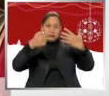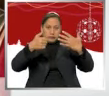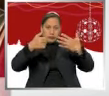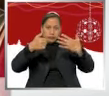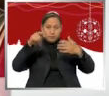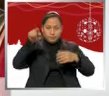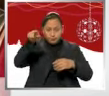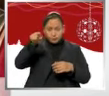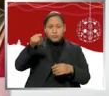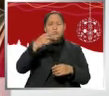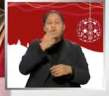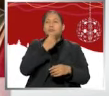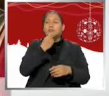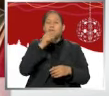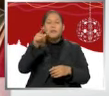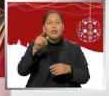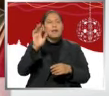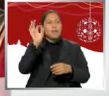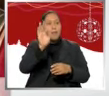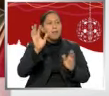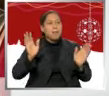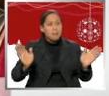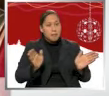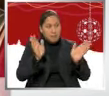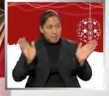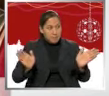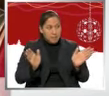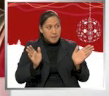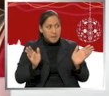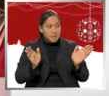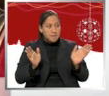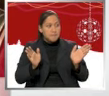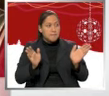alguna manera el impulsor de